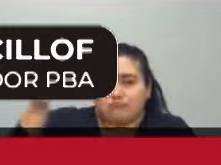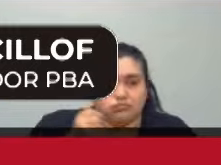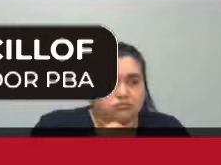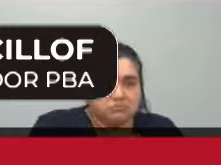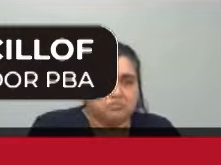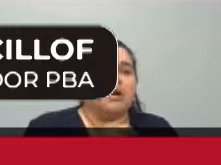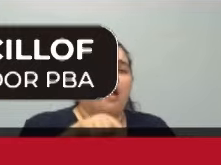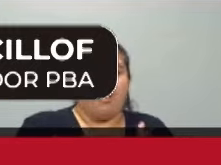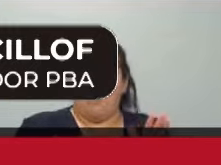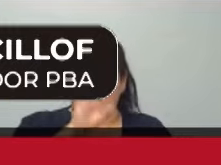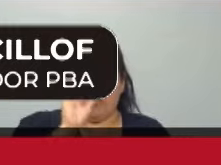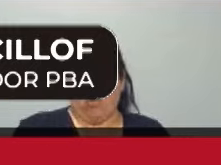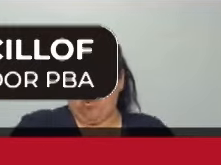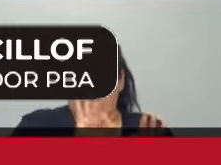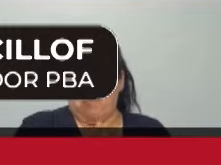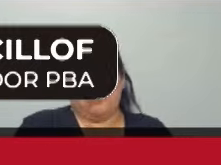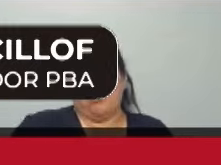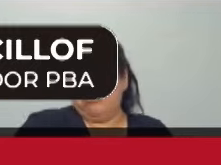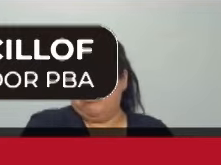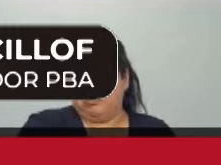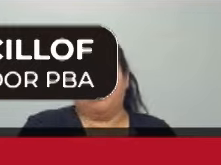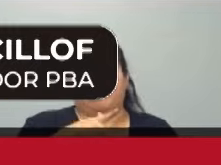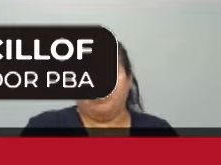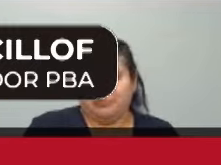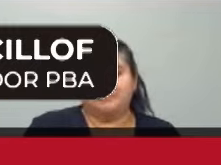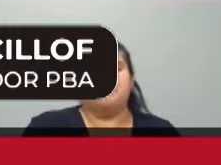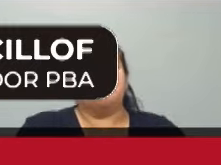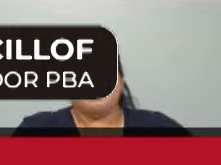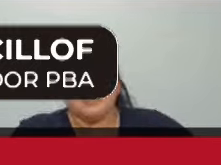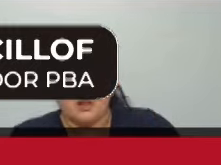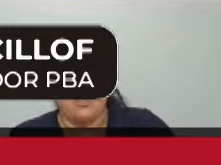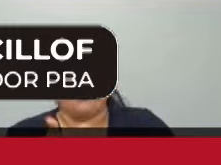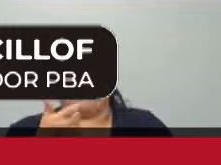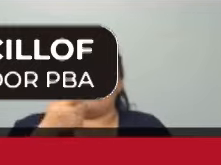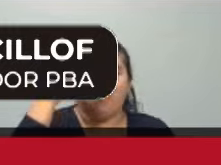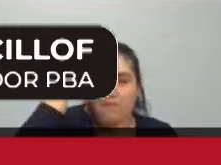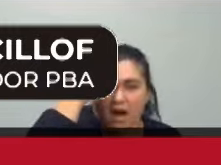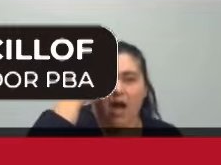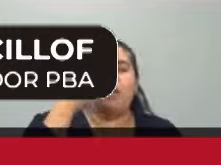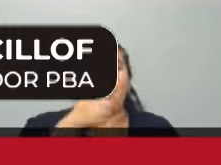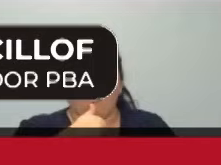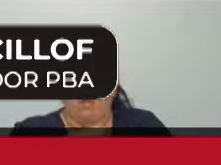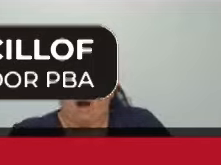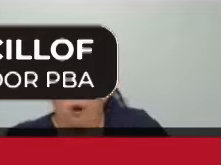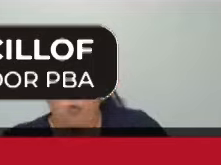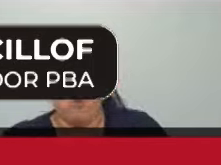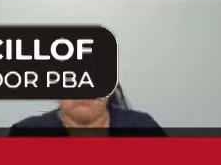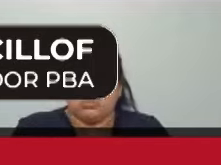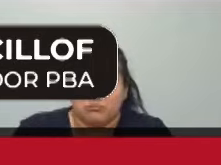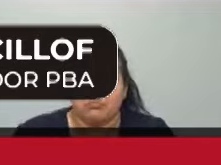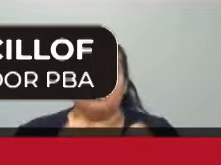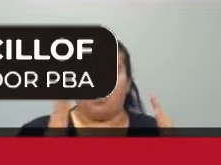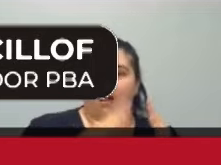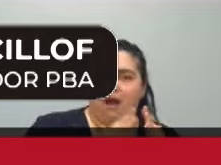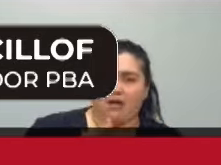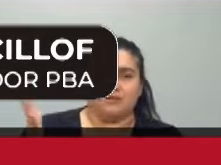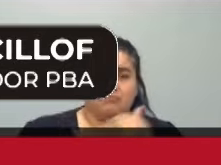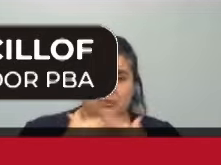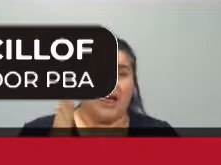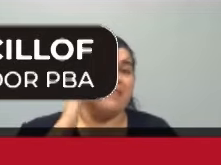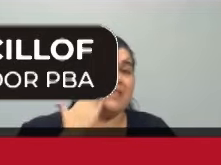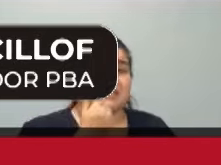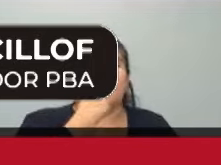paradas, cerca de 1.000 obras paradas, que son cloacas, obras de agua y saneamiento, viviendas,